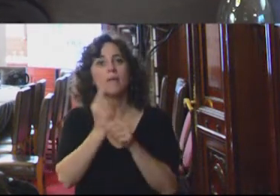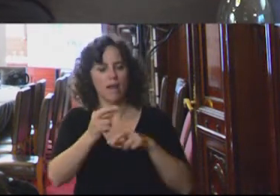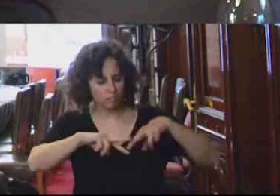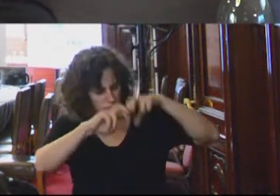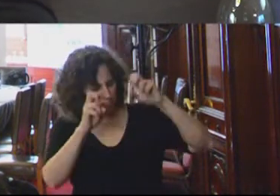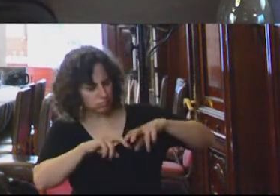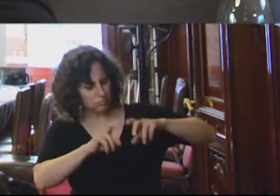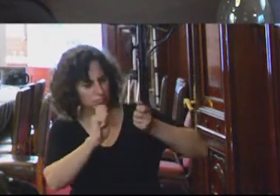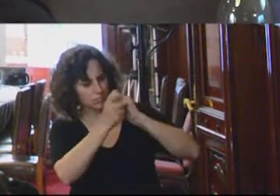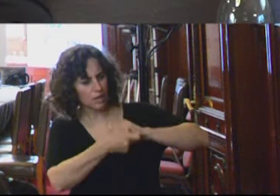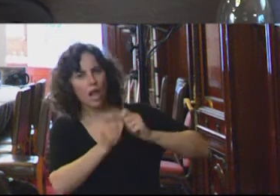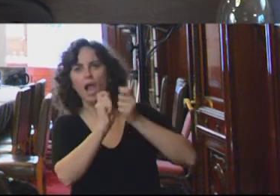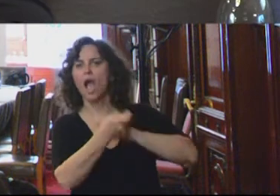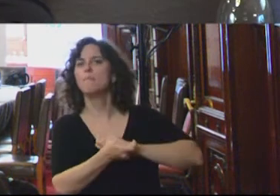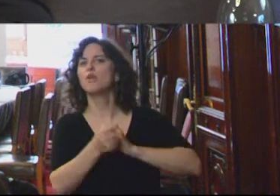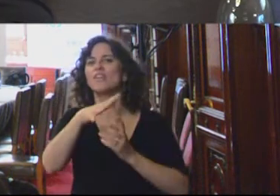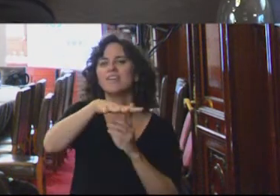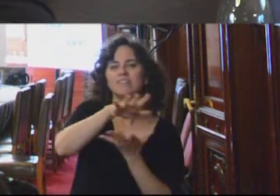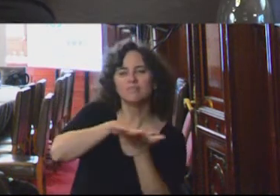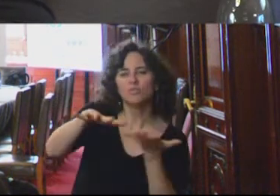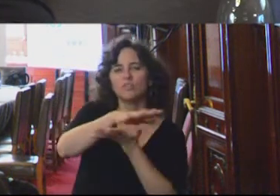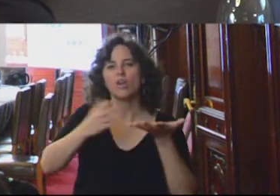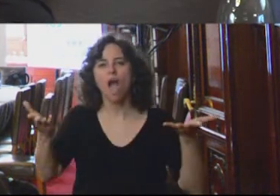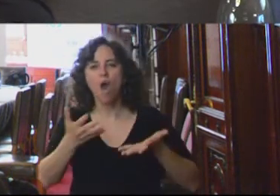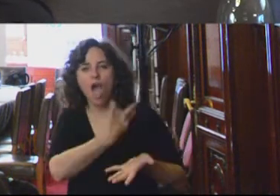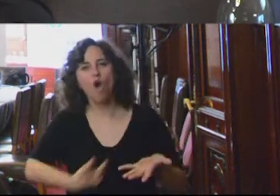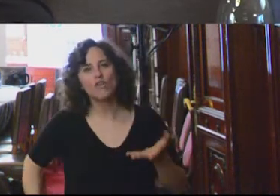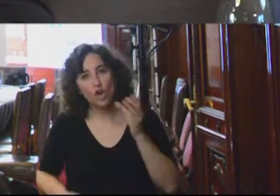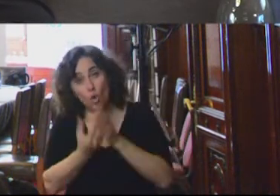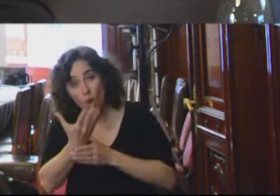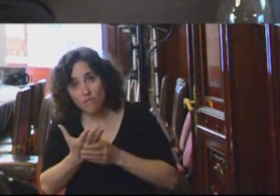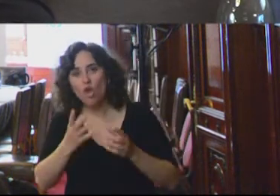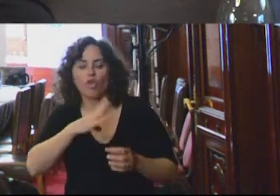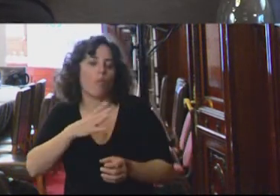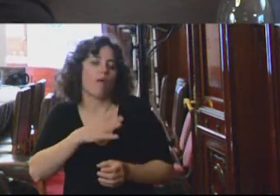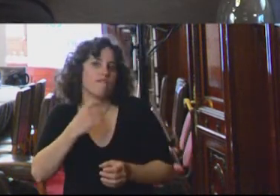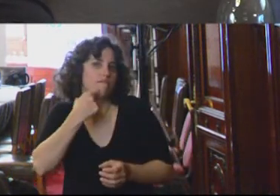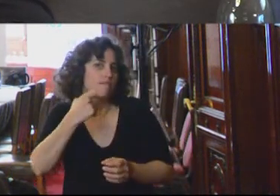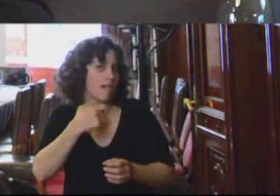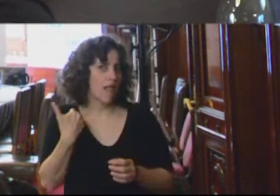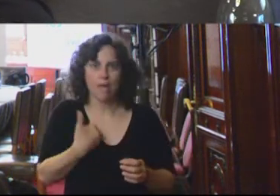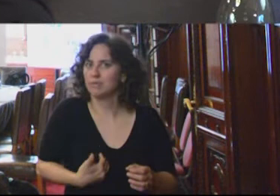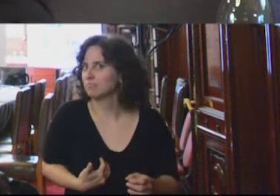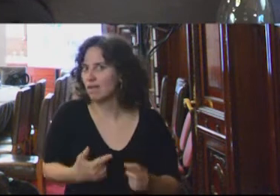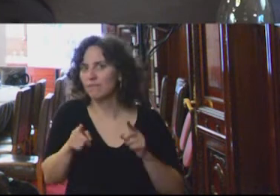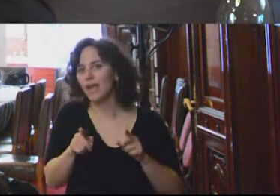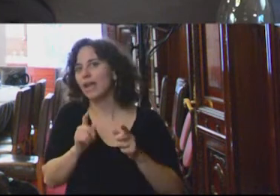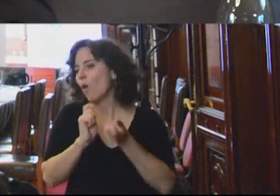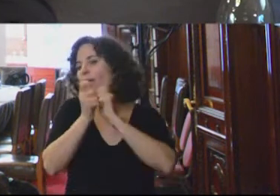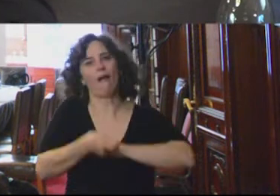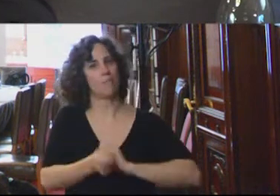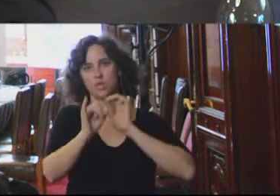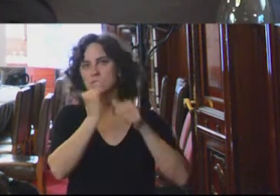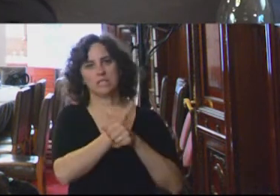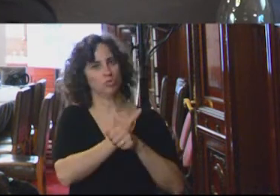de clima o de atmósfera durante el actual gobierno, que no se ha concretado, lamentablemente, hasta el momento en cambios